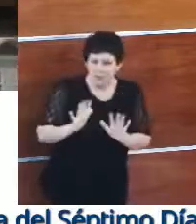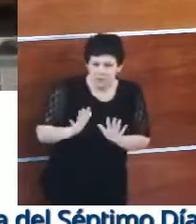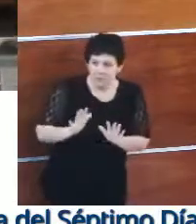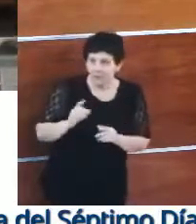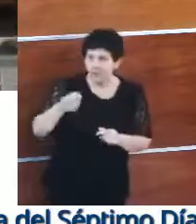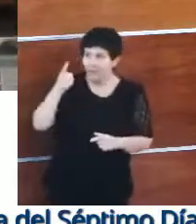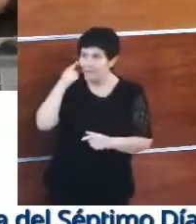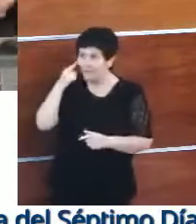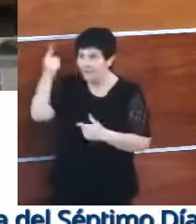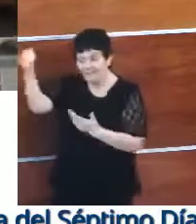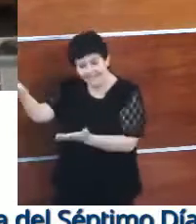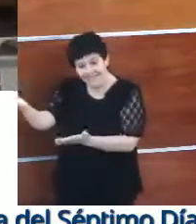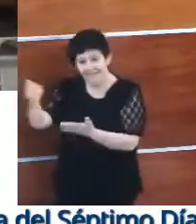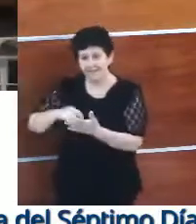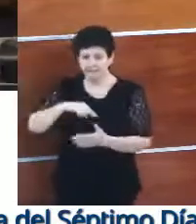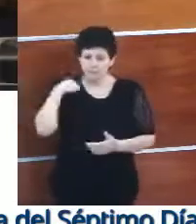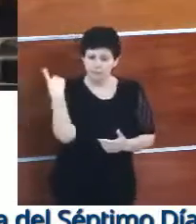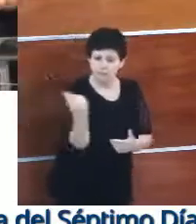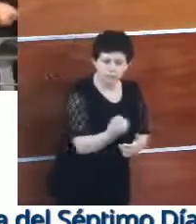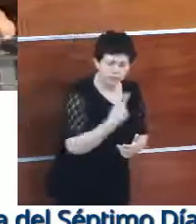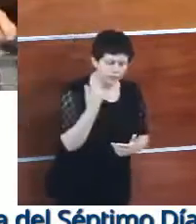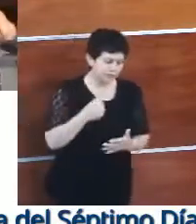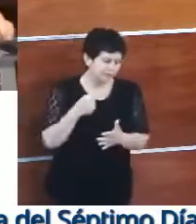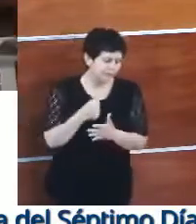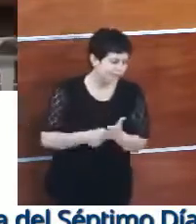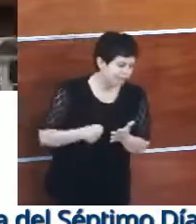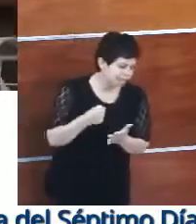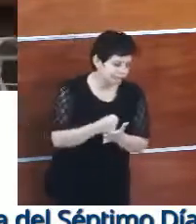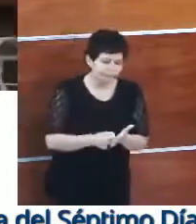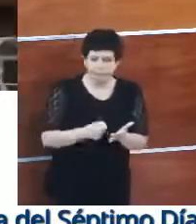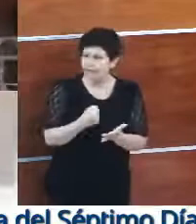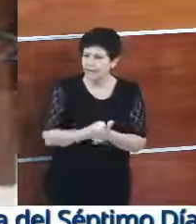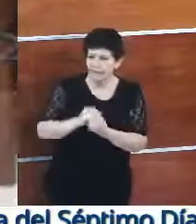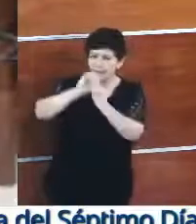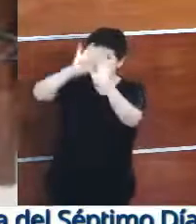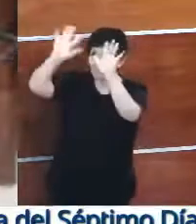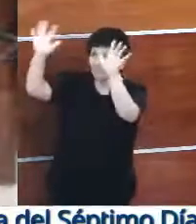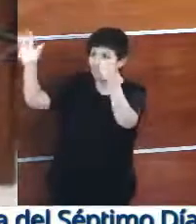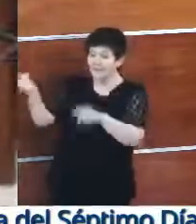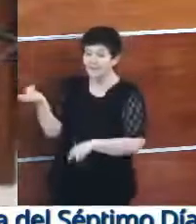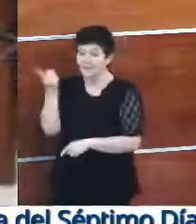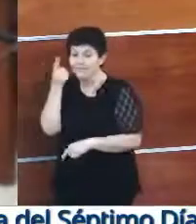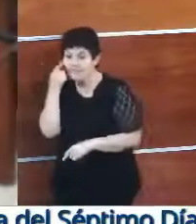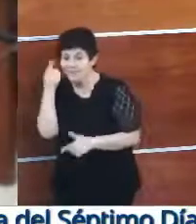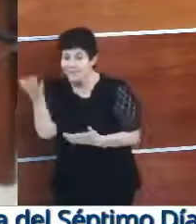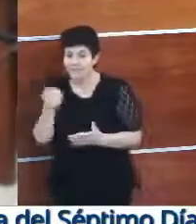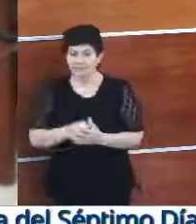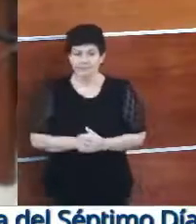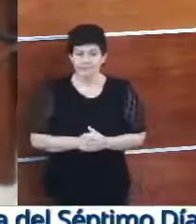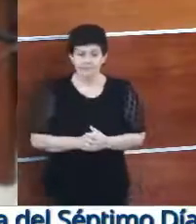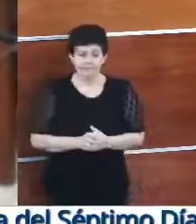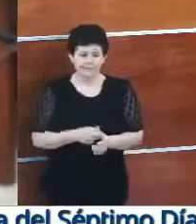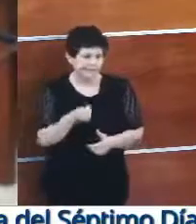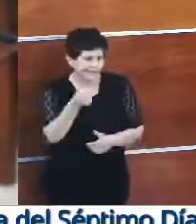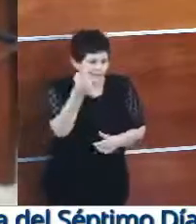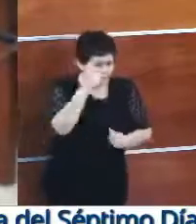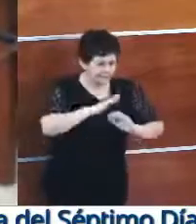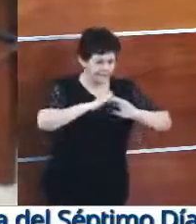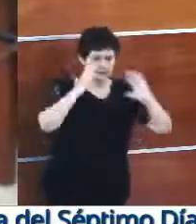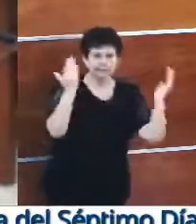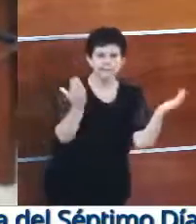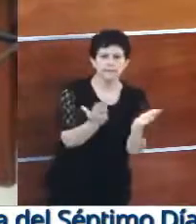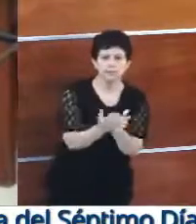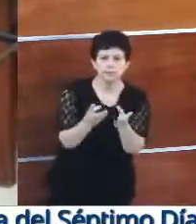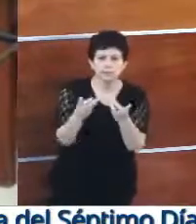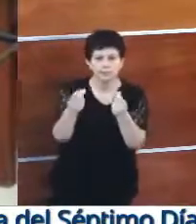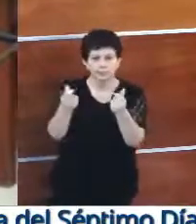cosa para nosotros. Nosotros tenemos que caminar hacia Jerusalén, mi amado hogar. El fin se acerca porque Jesús puso en